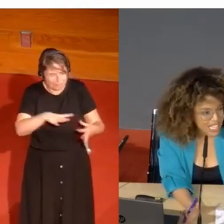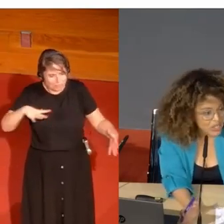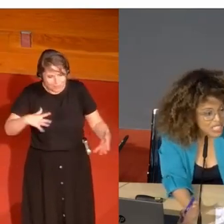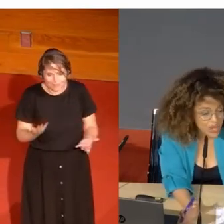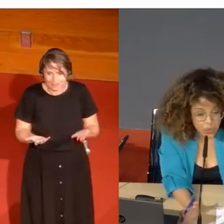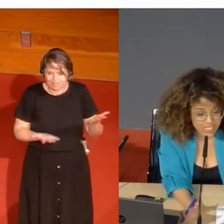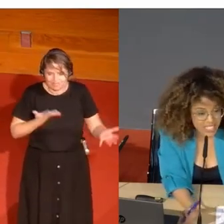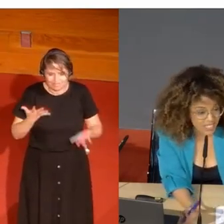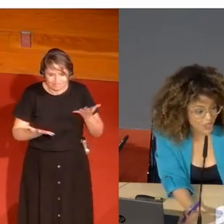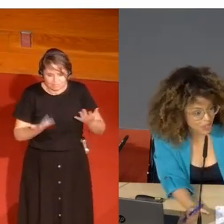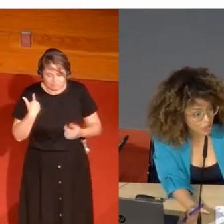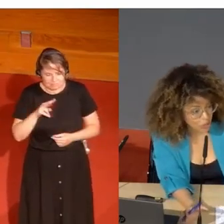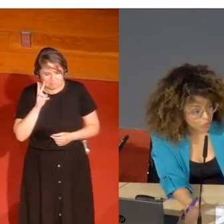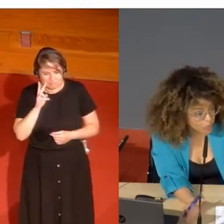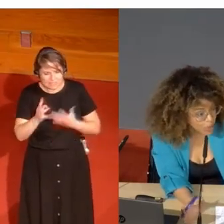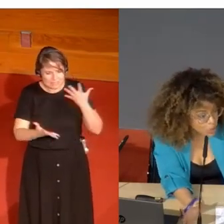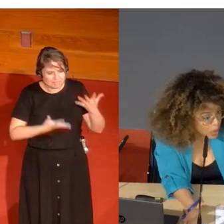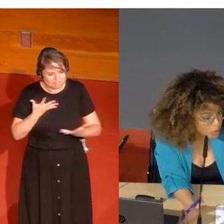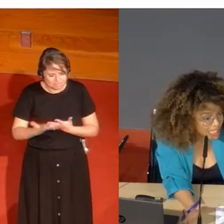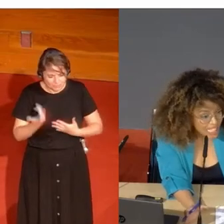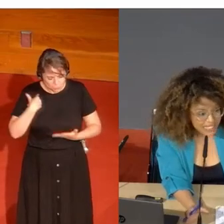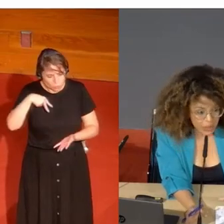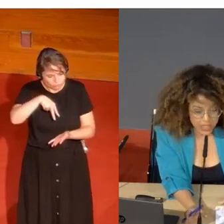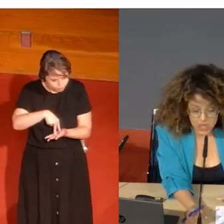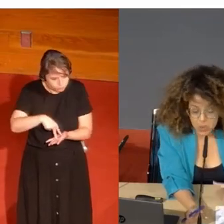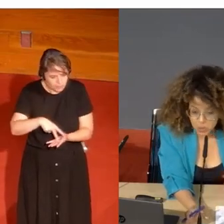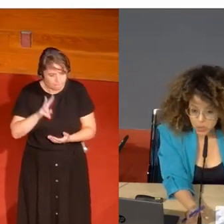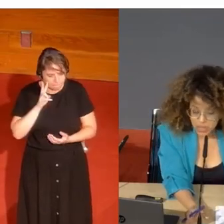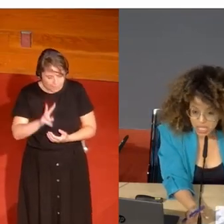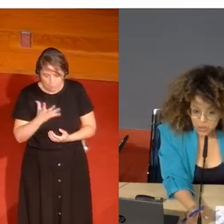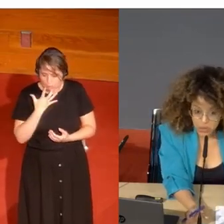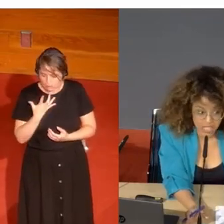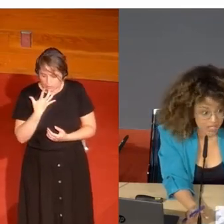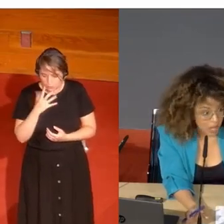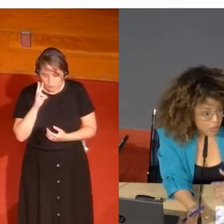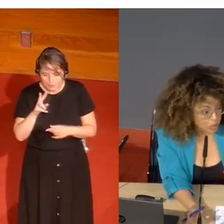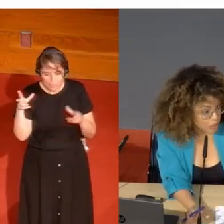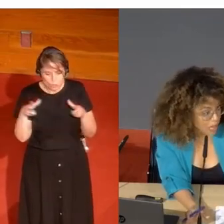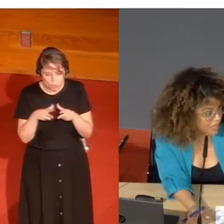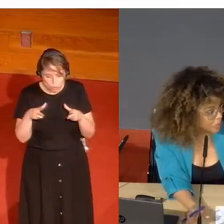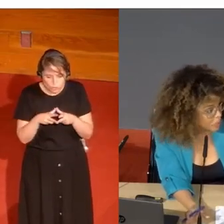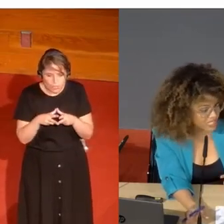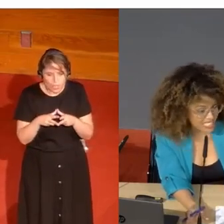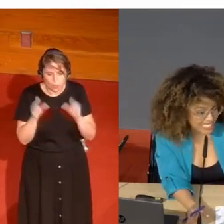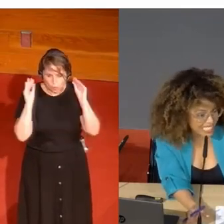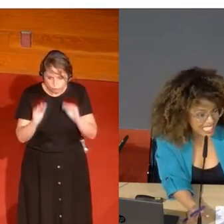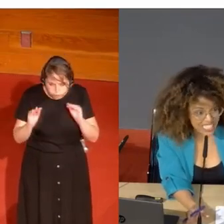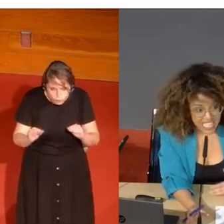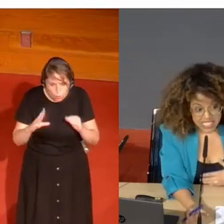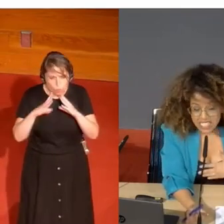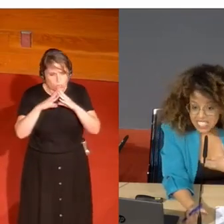gobiernan ent an veces te encuentras y cuando estuve lo vi te encuentras con con una sociedad muy formada con